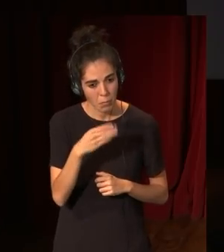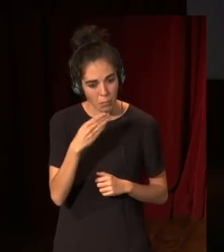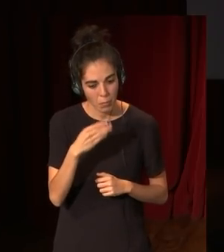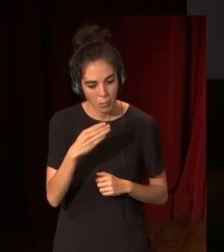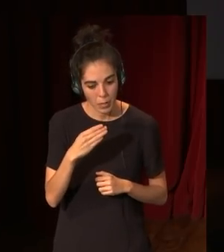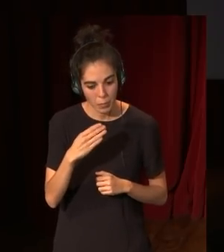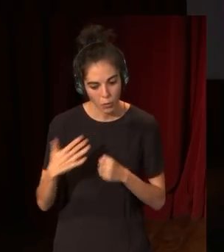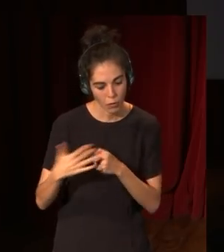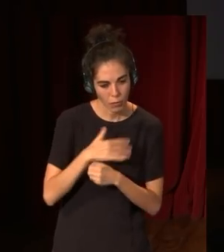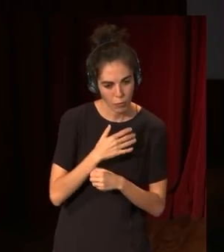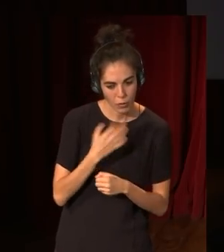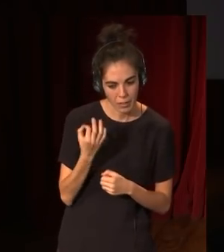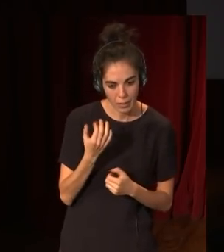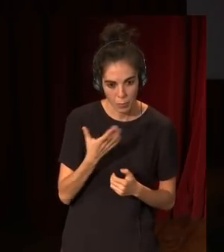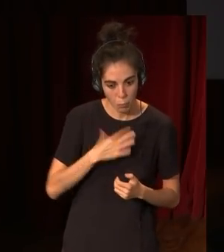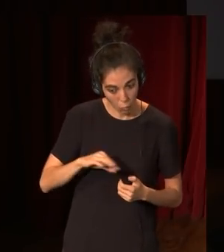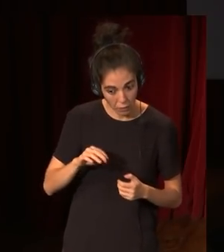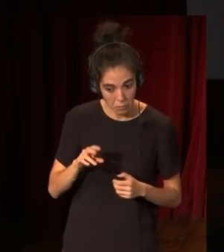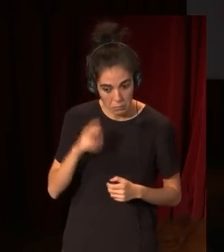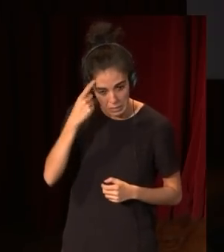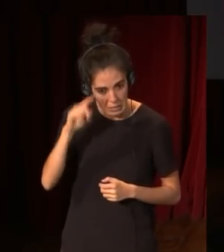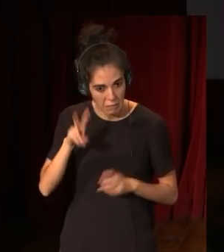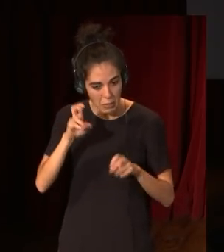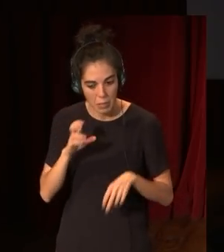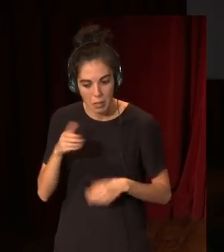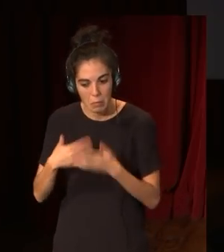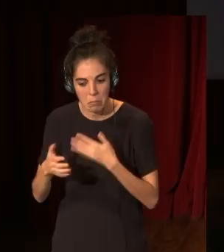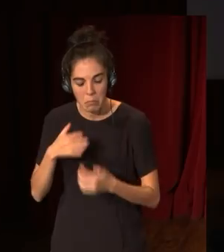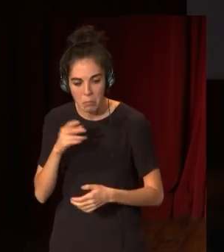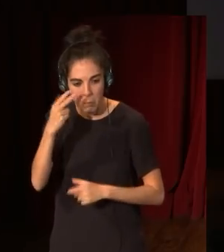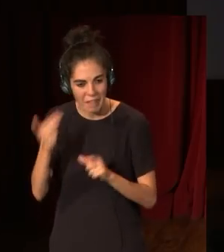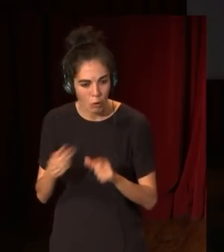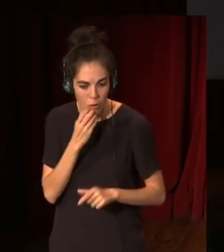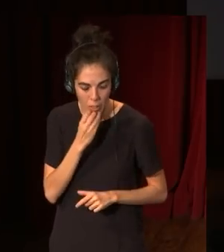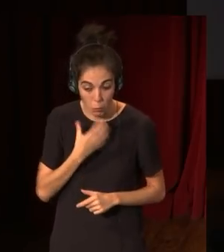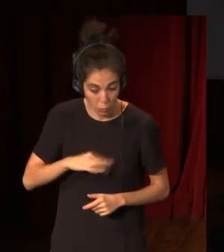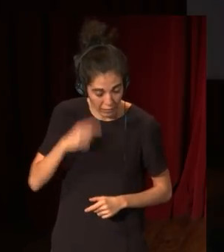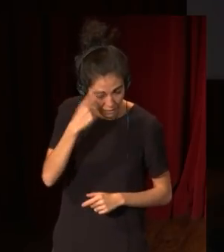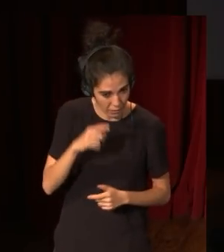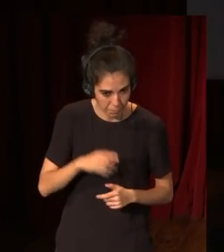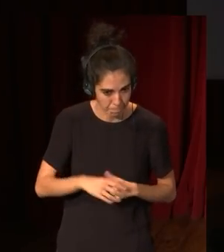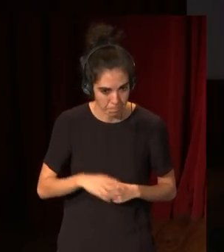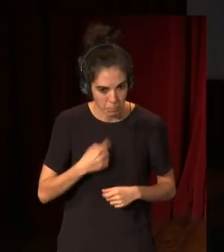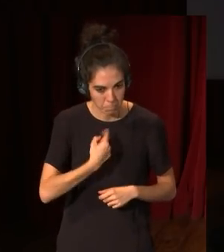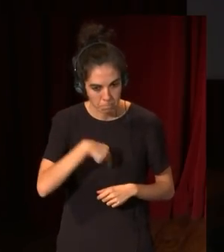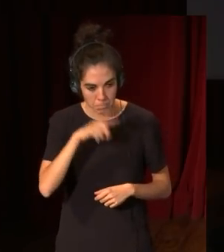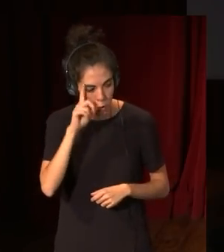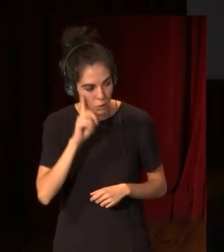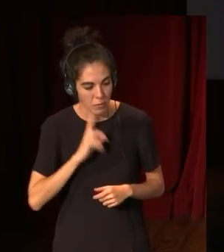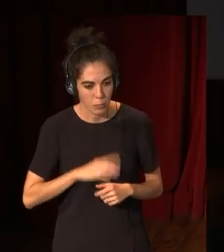representar esto conoció esta anécdota de plinio no sabemos lo conocido quizá indirectamente a través de un